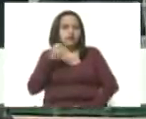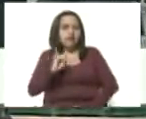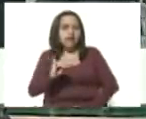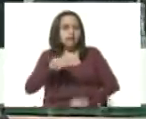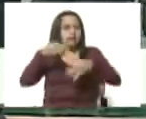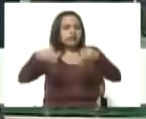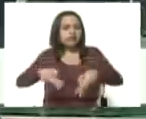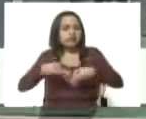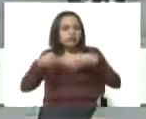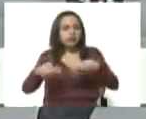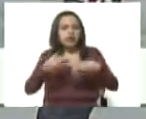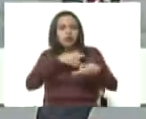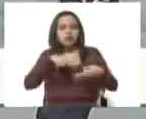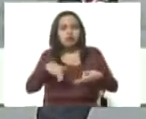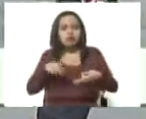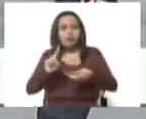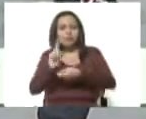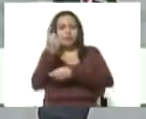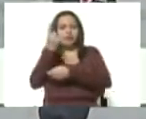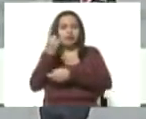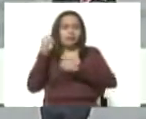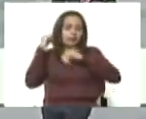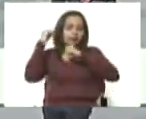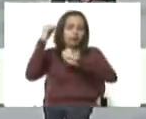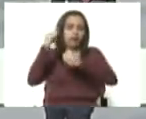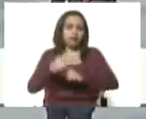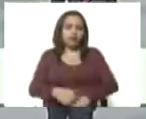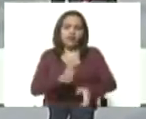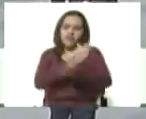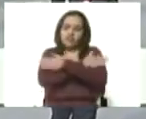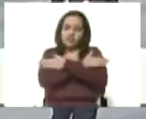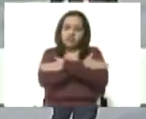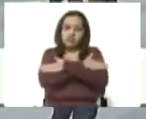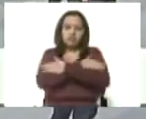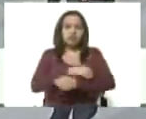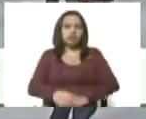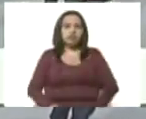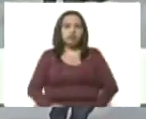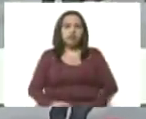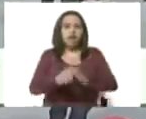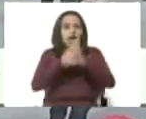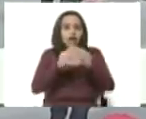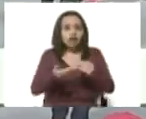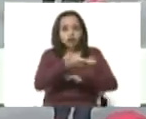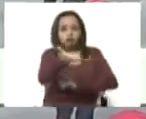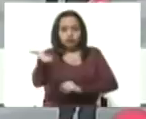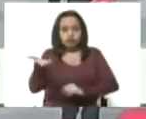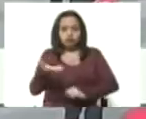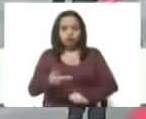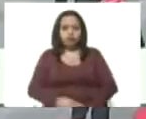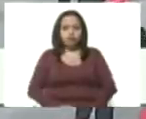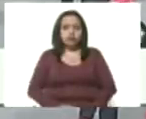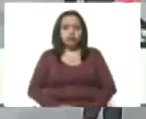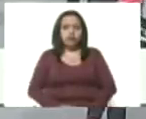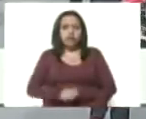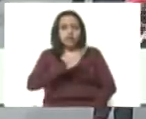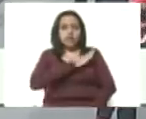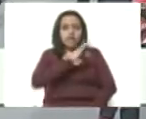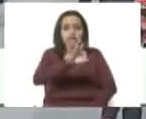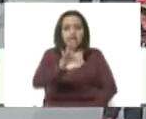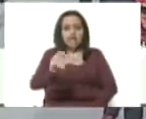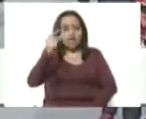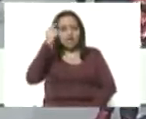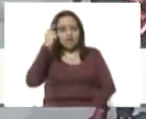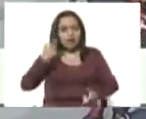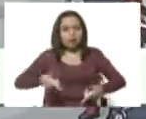será nuestra principal victoria. Felicitaciones a todos y a todas, y tienen 30 días de